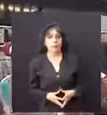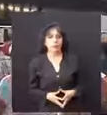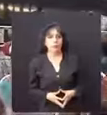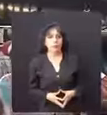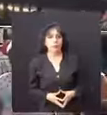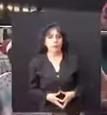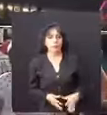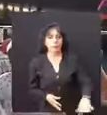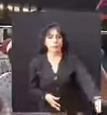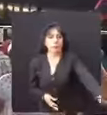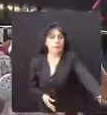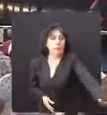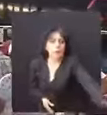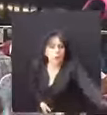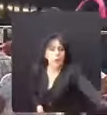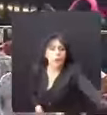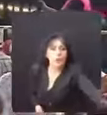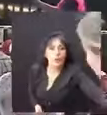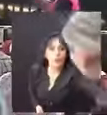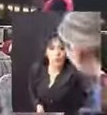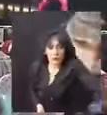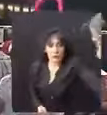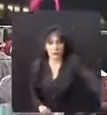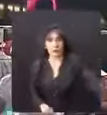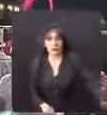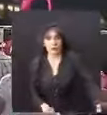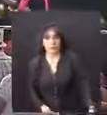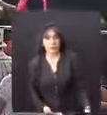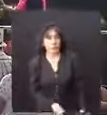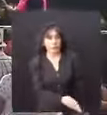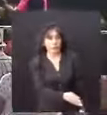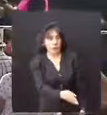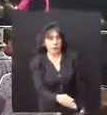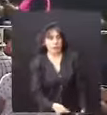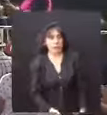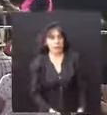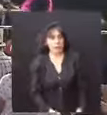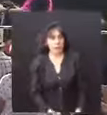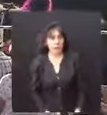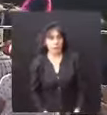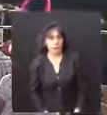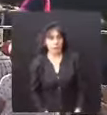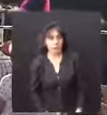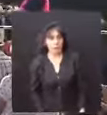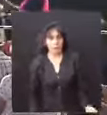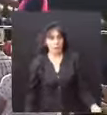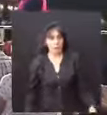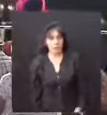Muchas gracias.